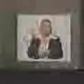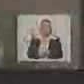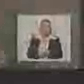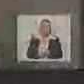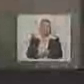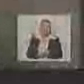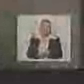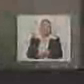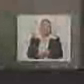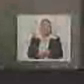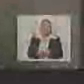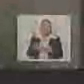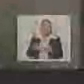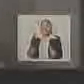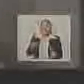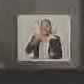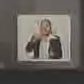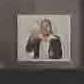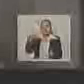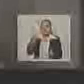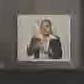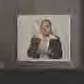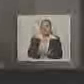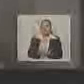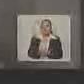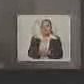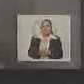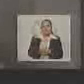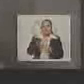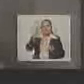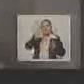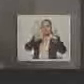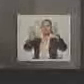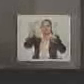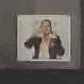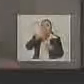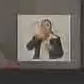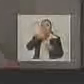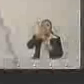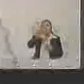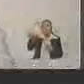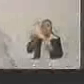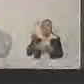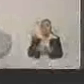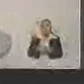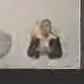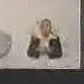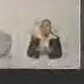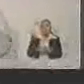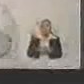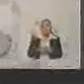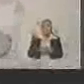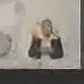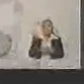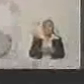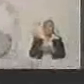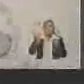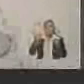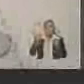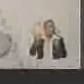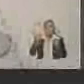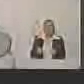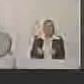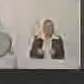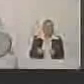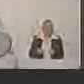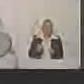Gracias. Tiene la palabra el candidato del partido Encuentro Social. Adelante. La inseguridad para